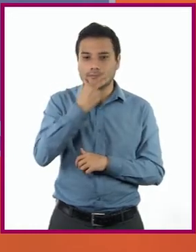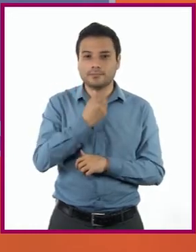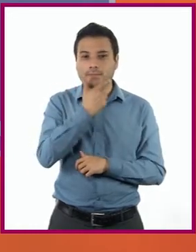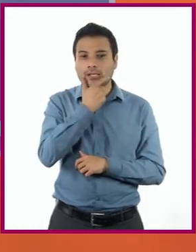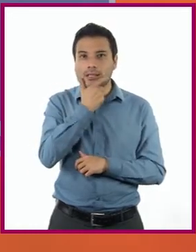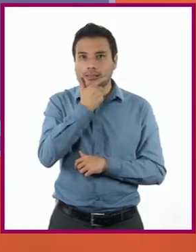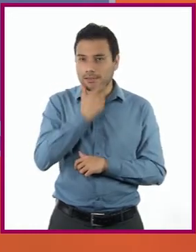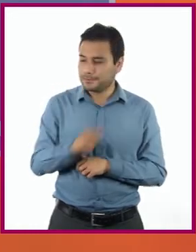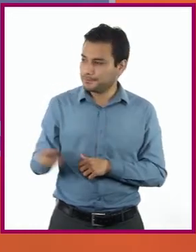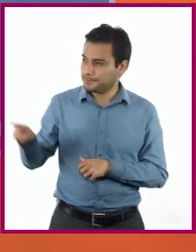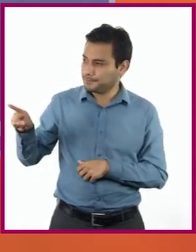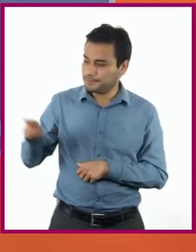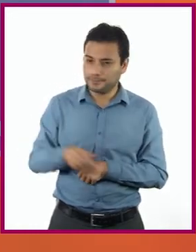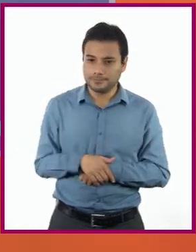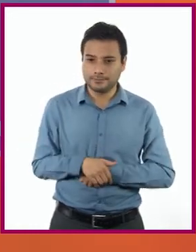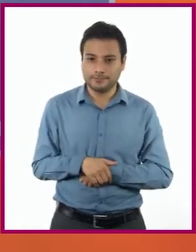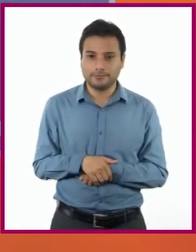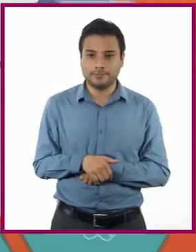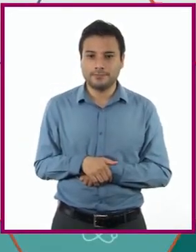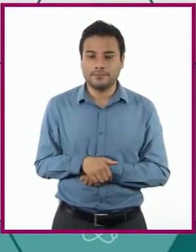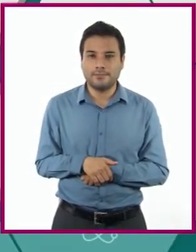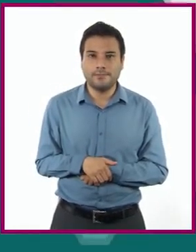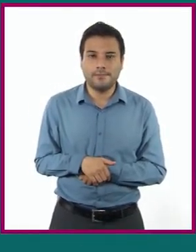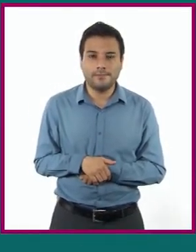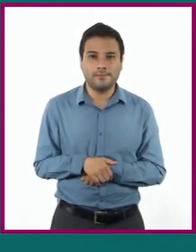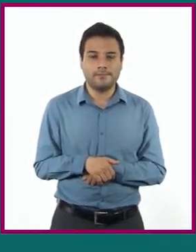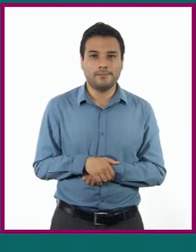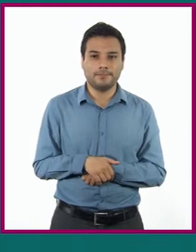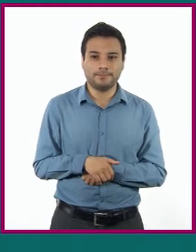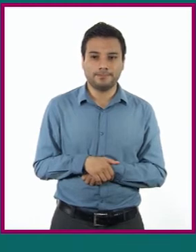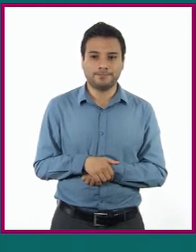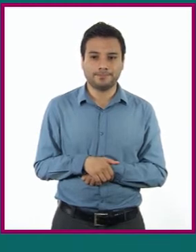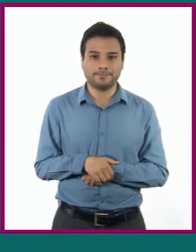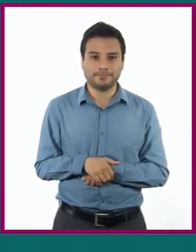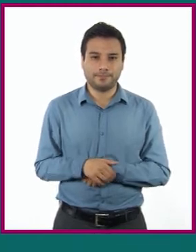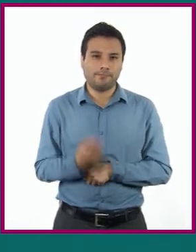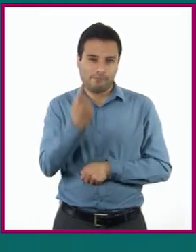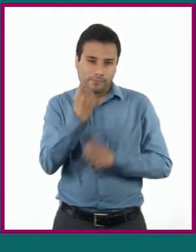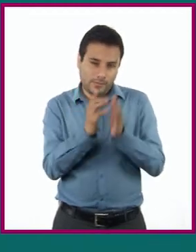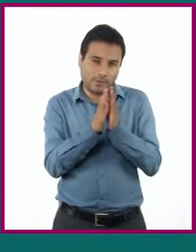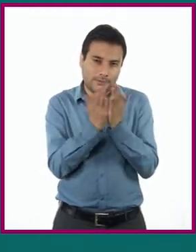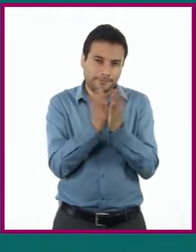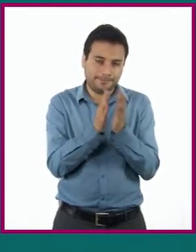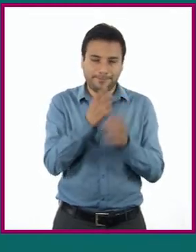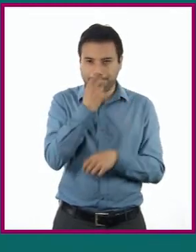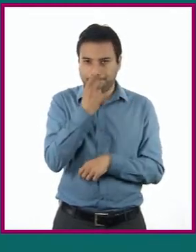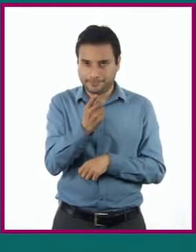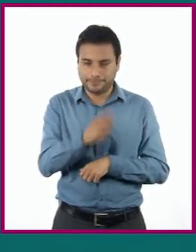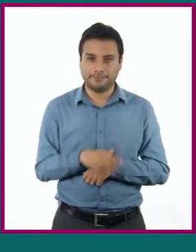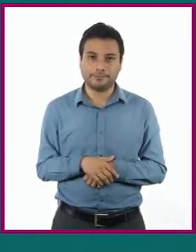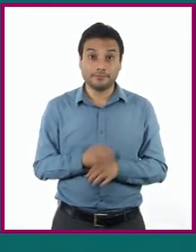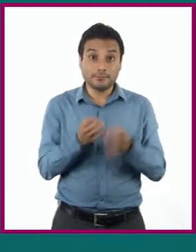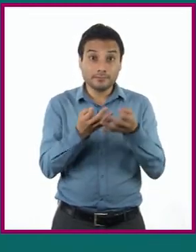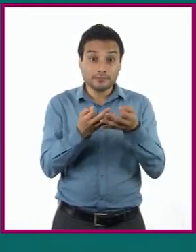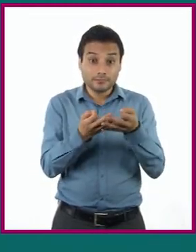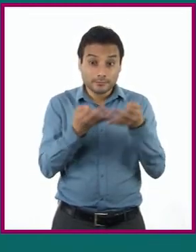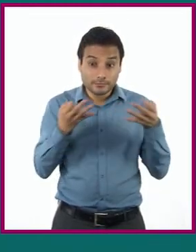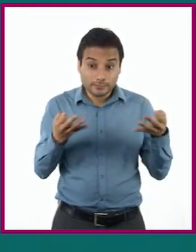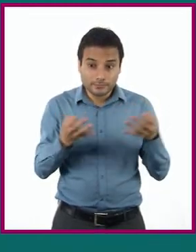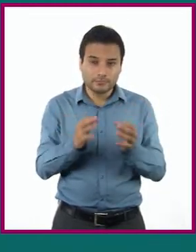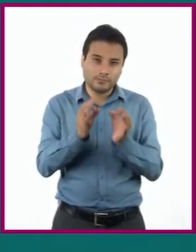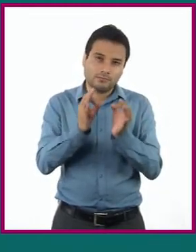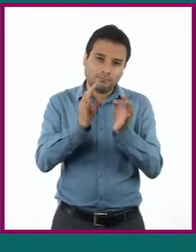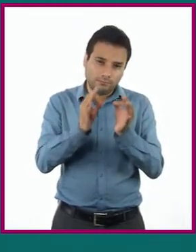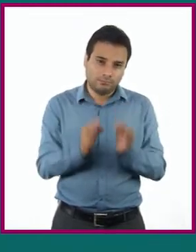llamado Samuel Birley Rowbotham, quien en uno de sus libros planteaba que la Tierra era un disco